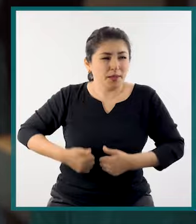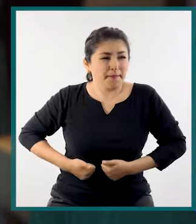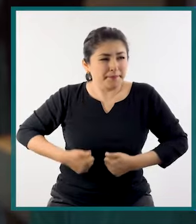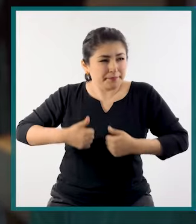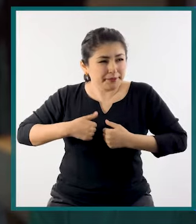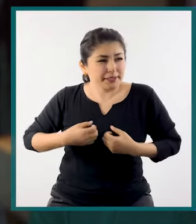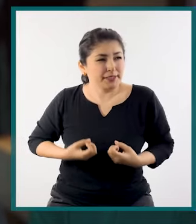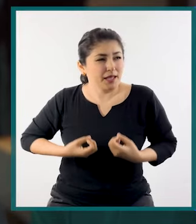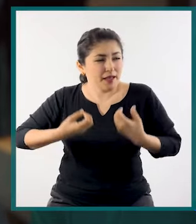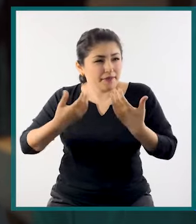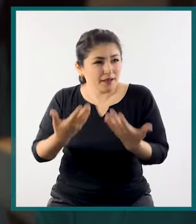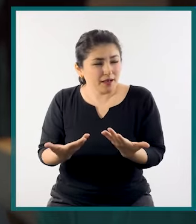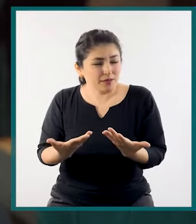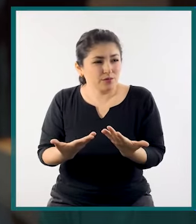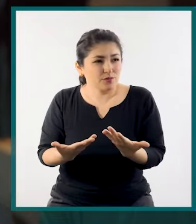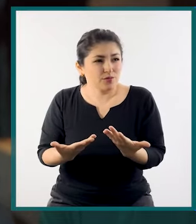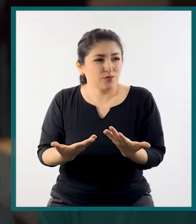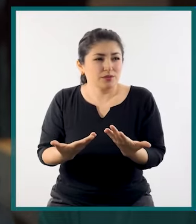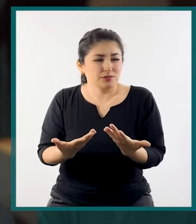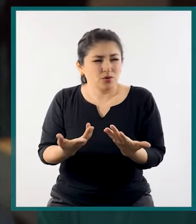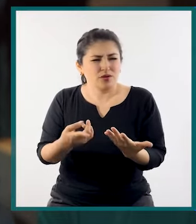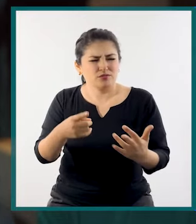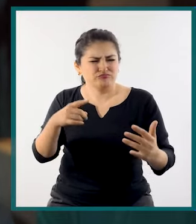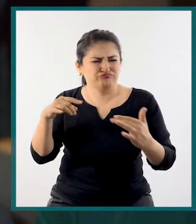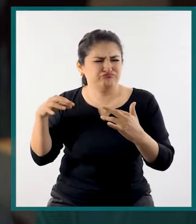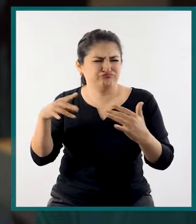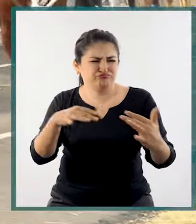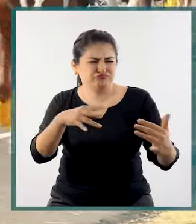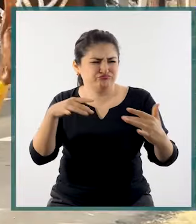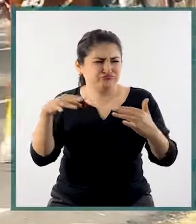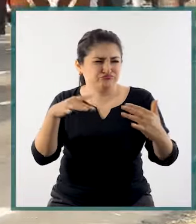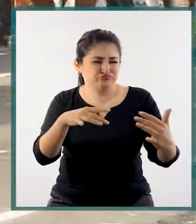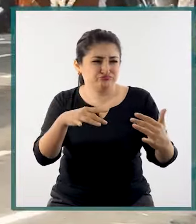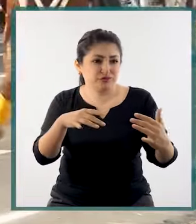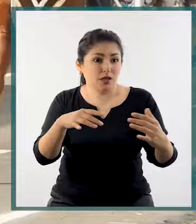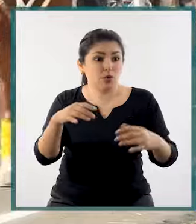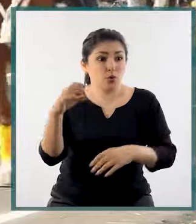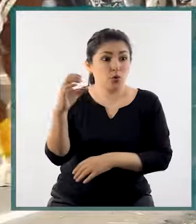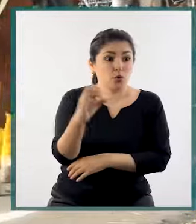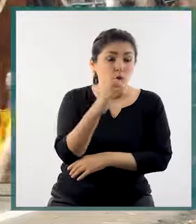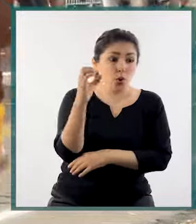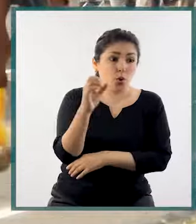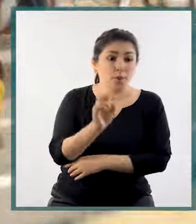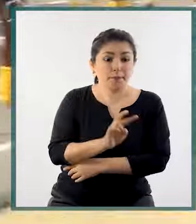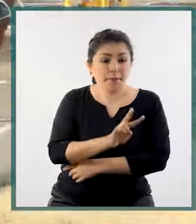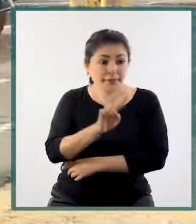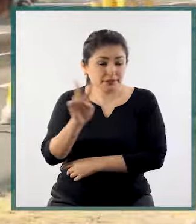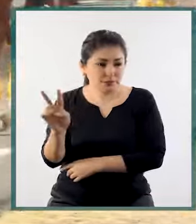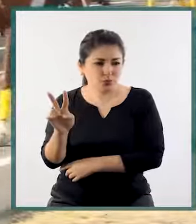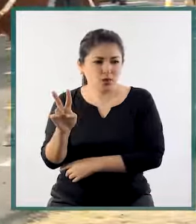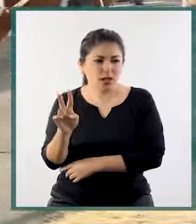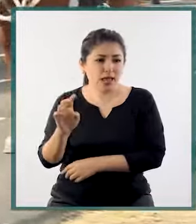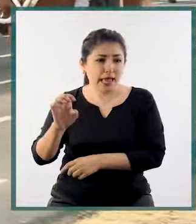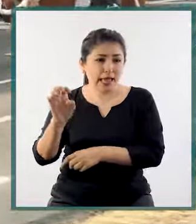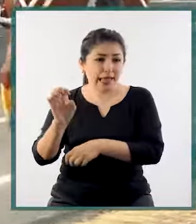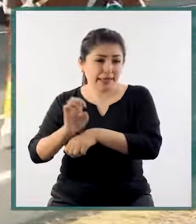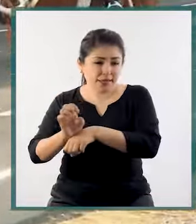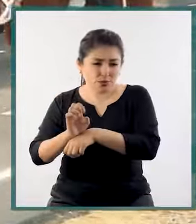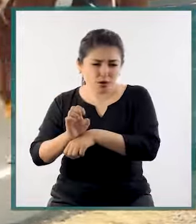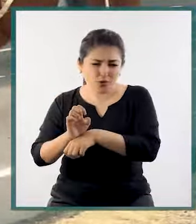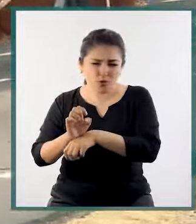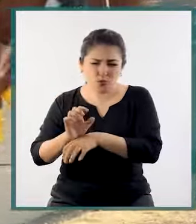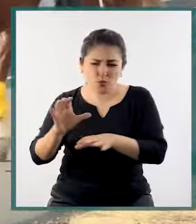héroes, nuestro personal que participó en el ejército, tanto de Colombia, de Venezuela, Ecuador, los países hermanos que están